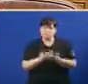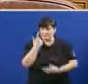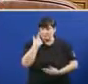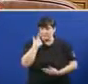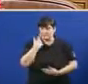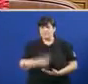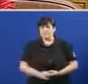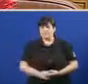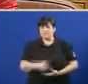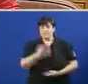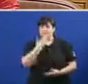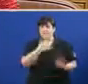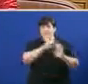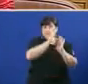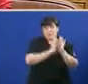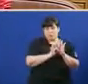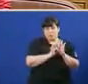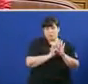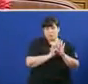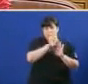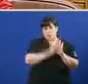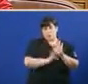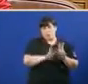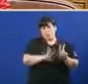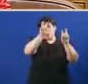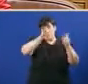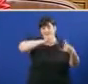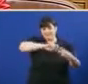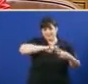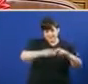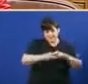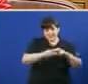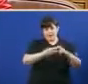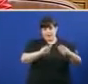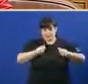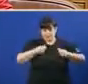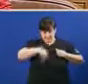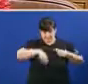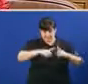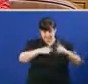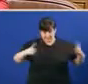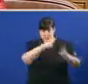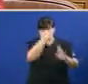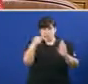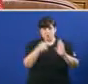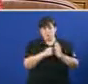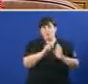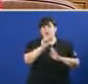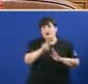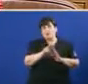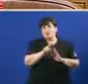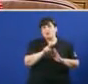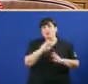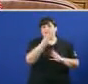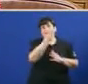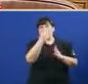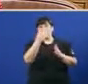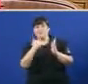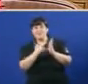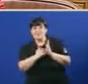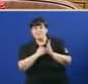mire, o orzamento adicado aos ERGAS á sanidade neste ano 2014 é de 3.326